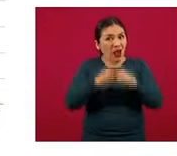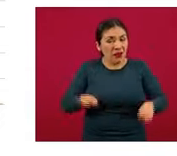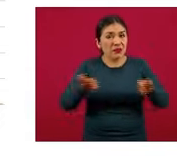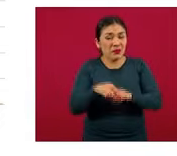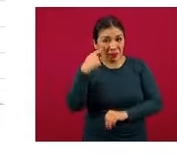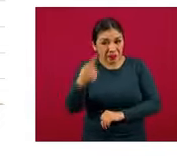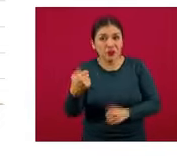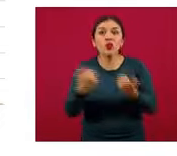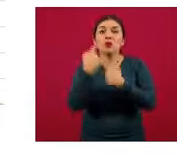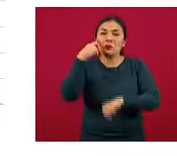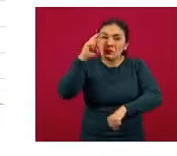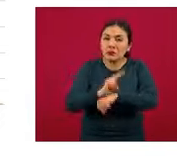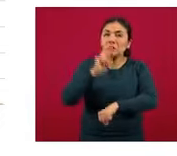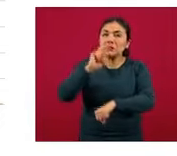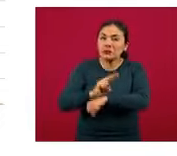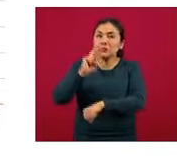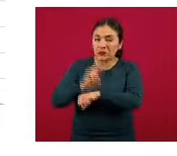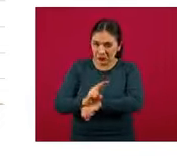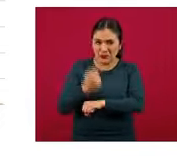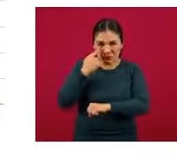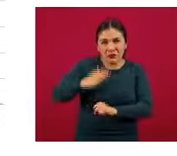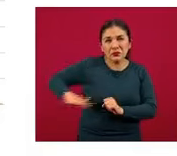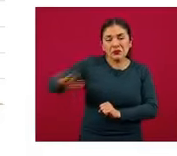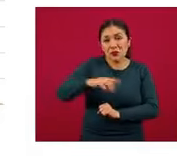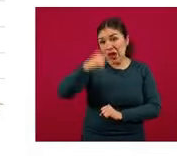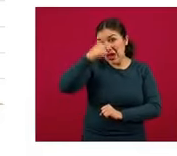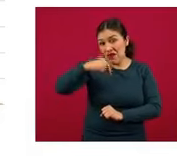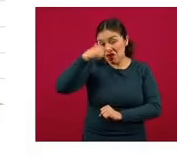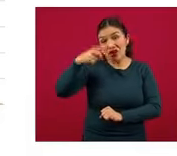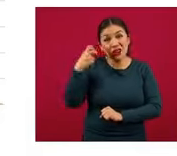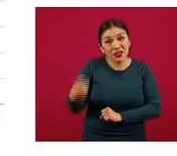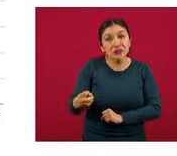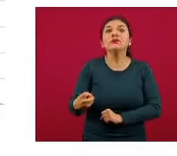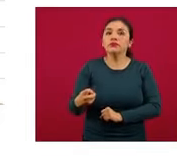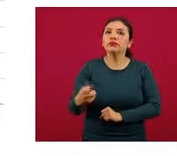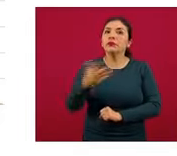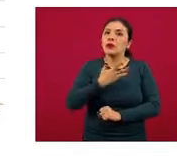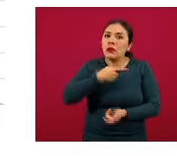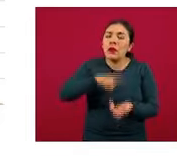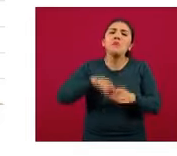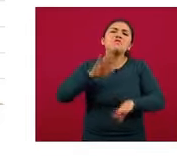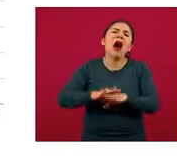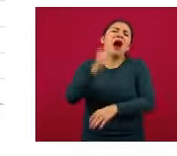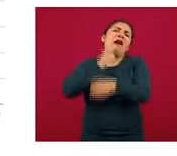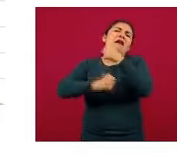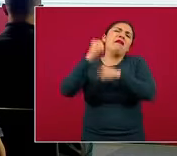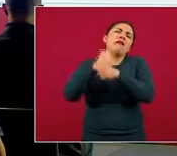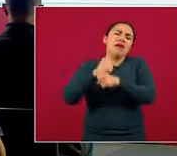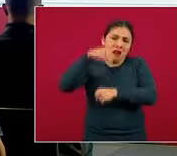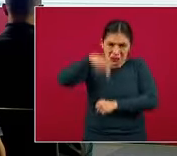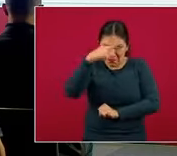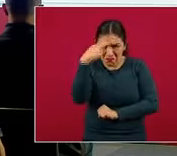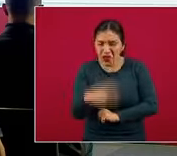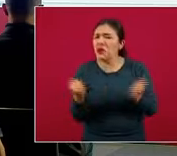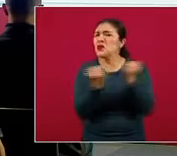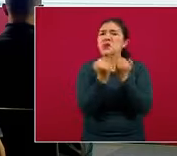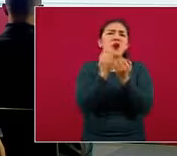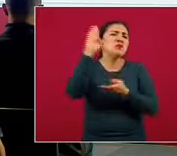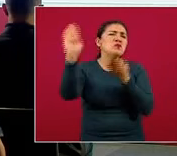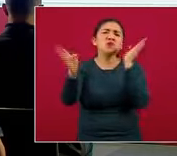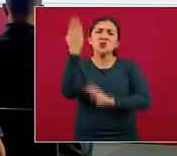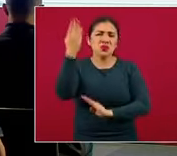esta vigilancia o modelo centinela. La influenza lógicamente tiene muchos más años circulando, no solo en México sino en el